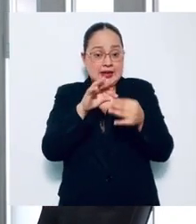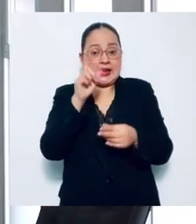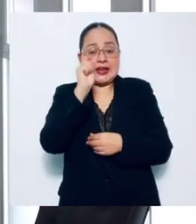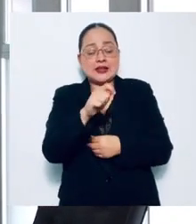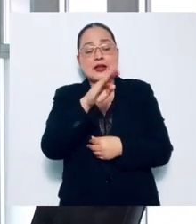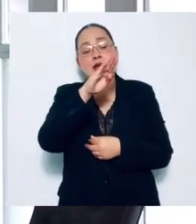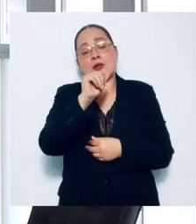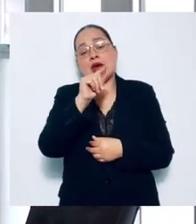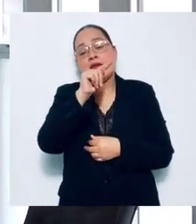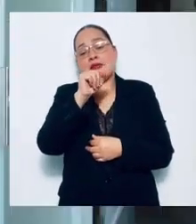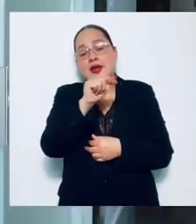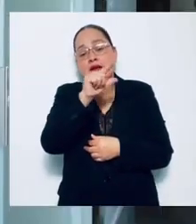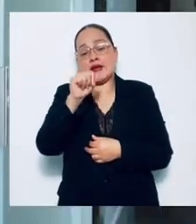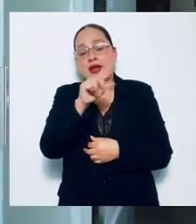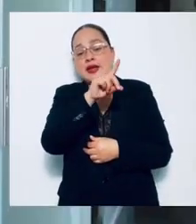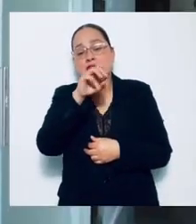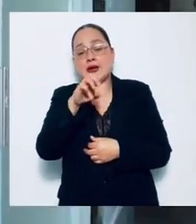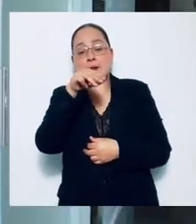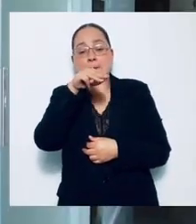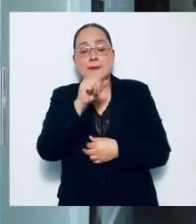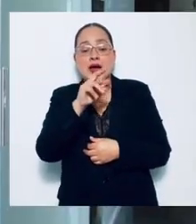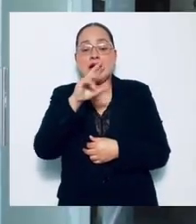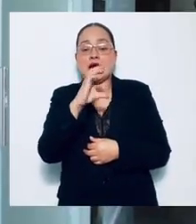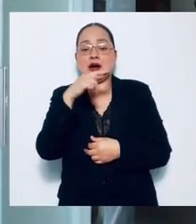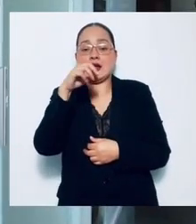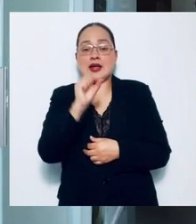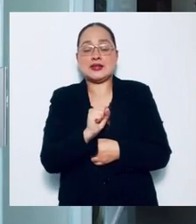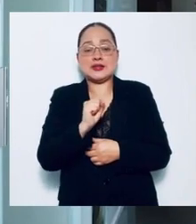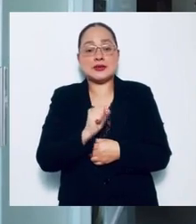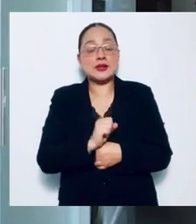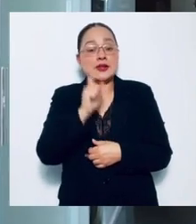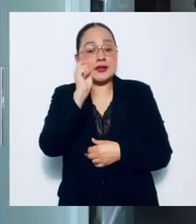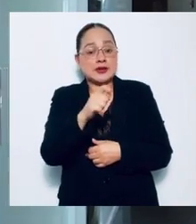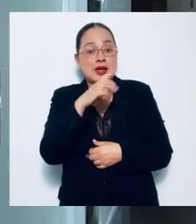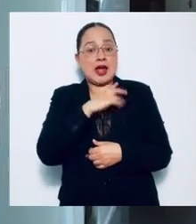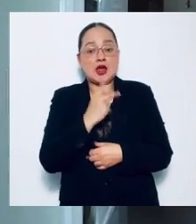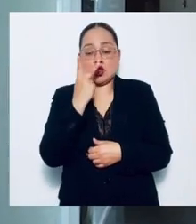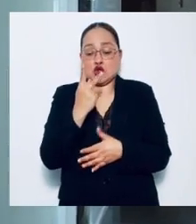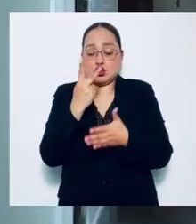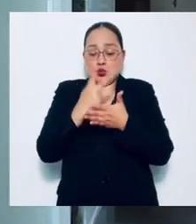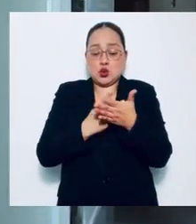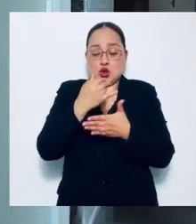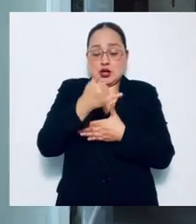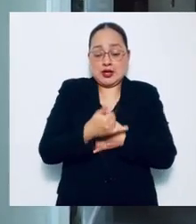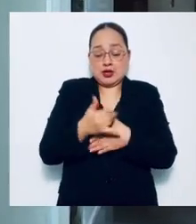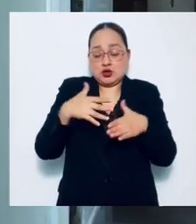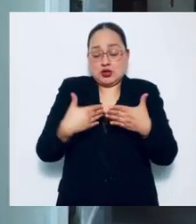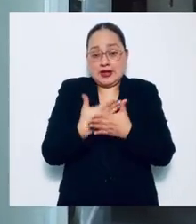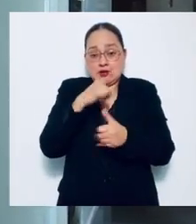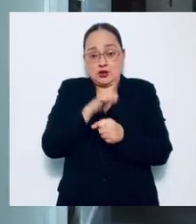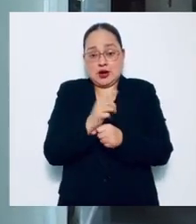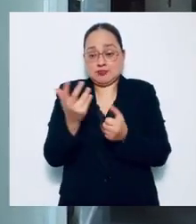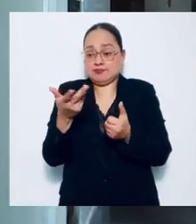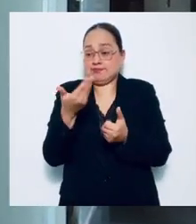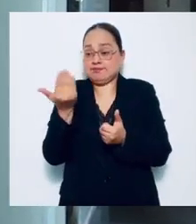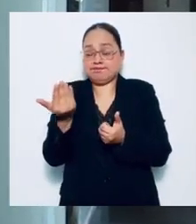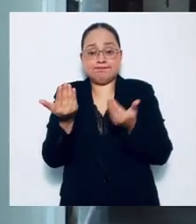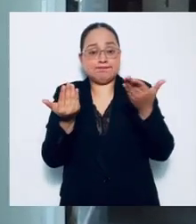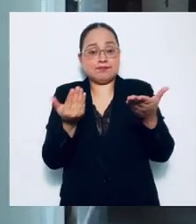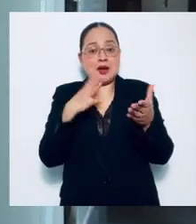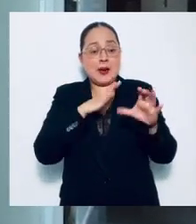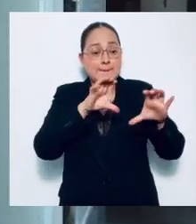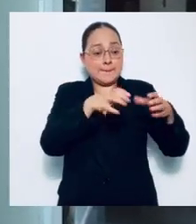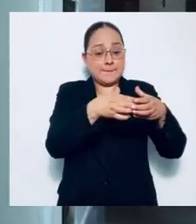explica lo que significa una polarización. 2 grandes proyectos nacionales en donde